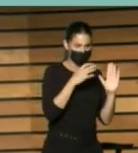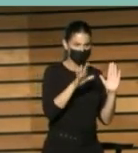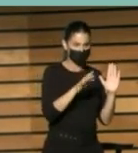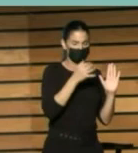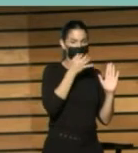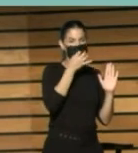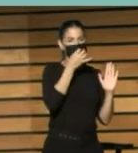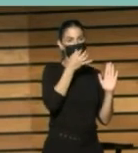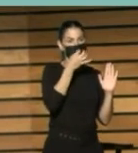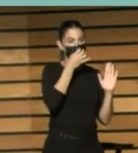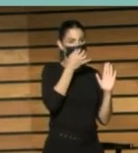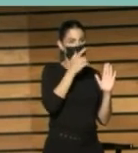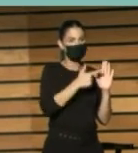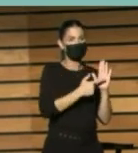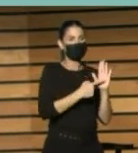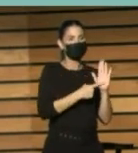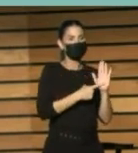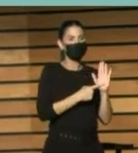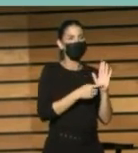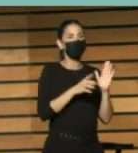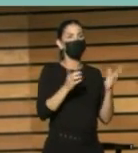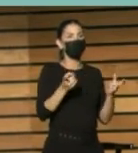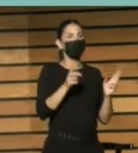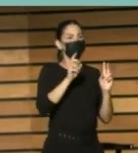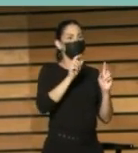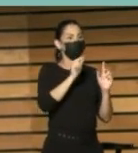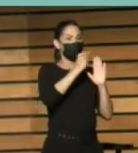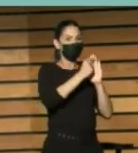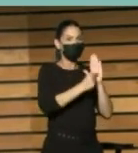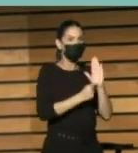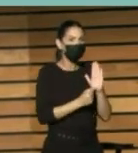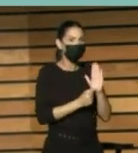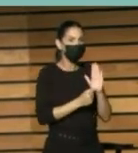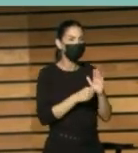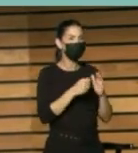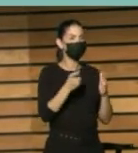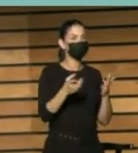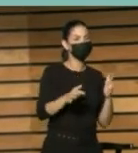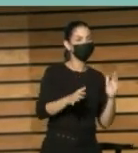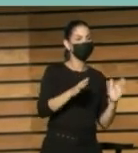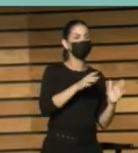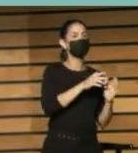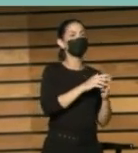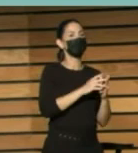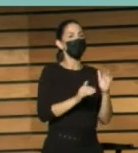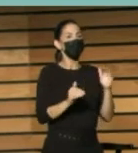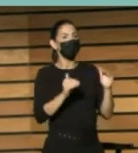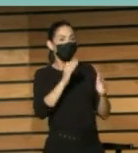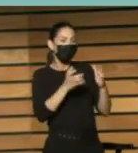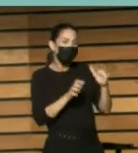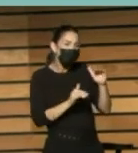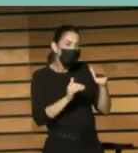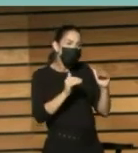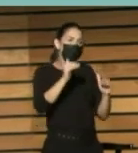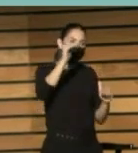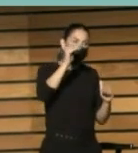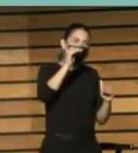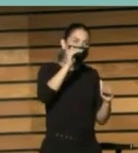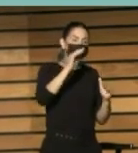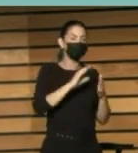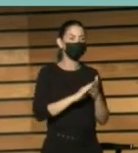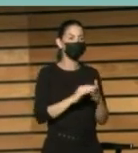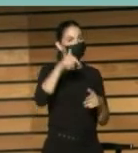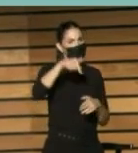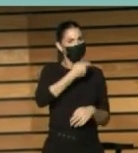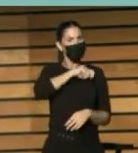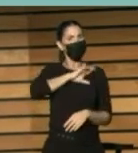una tendencia al alza, una tendencia ligeramente al alza. En España sí se lee, y